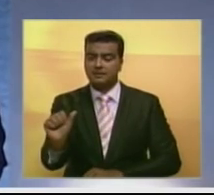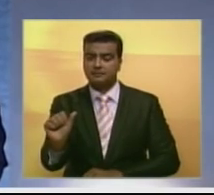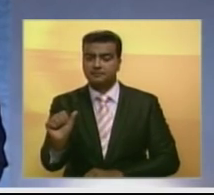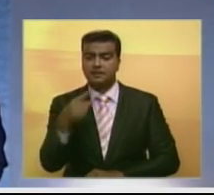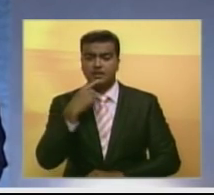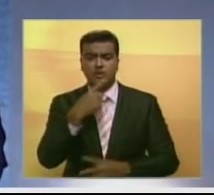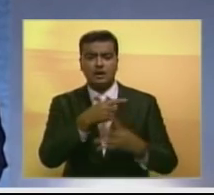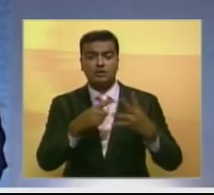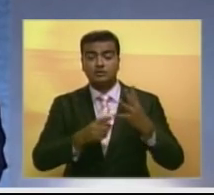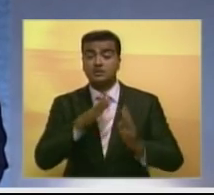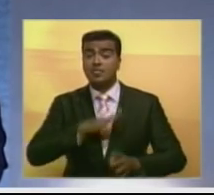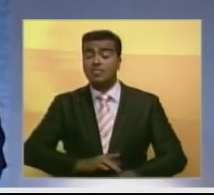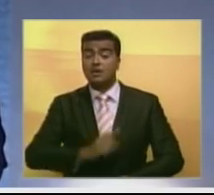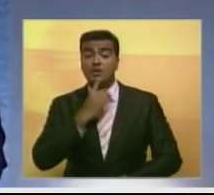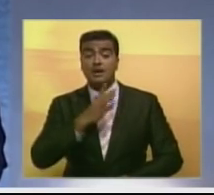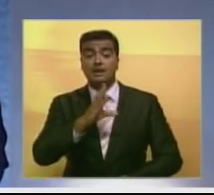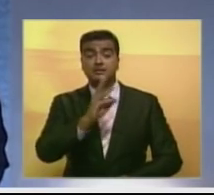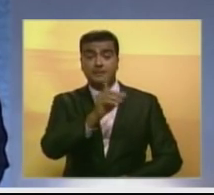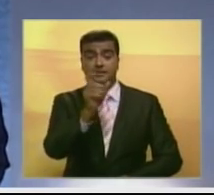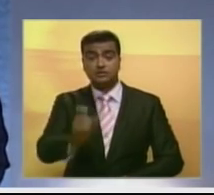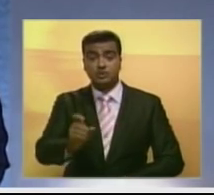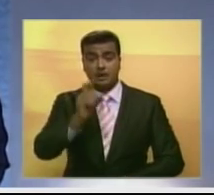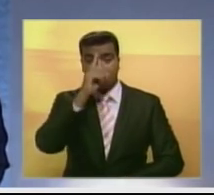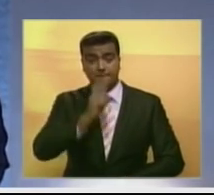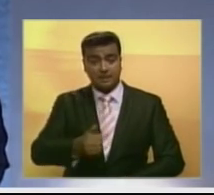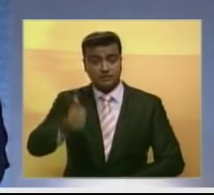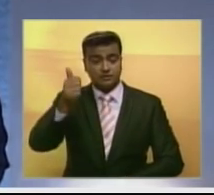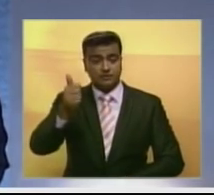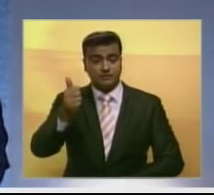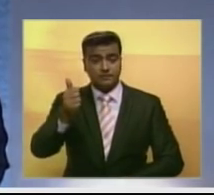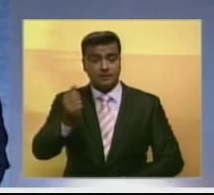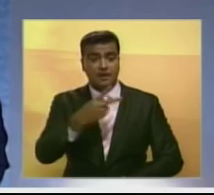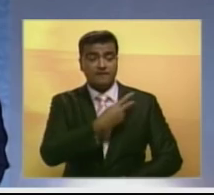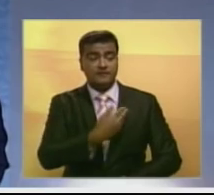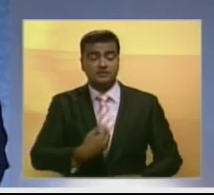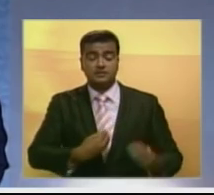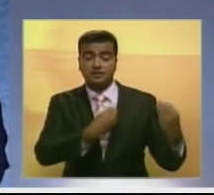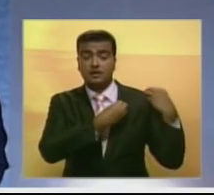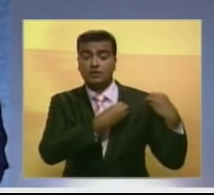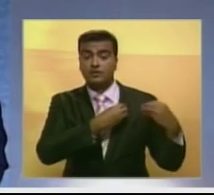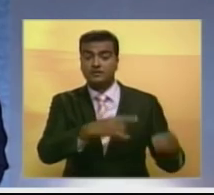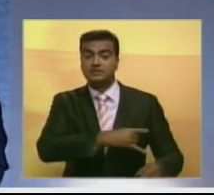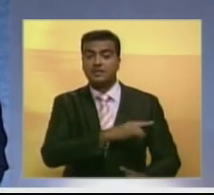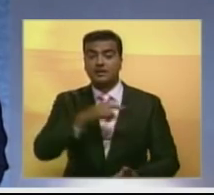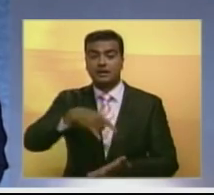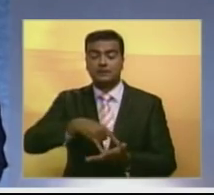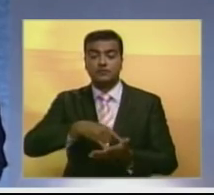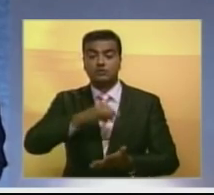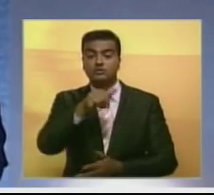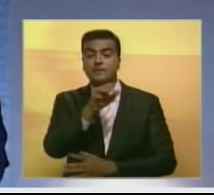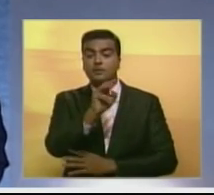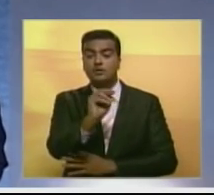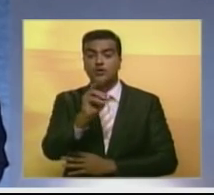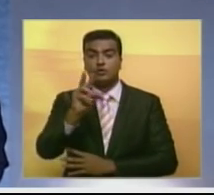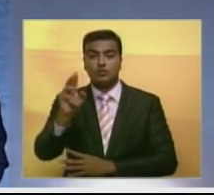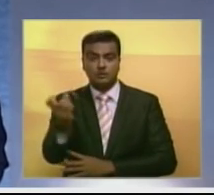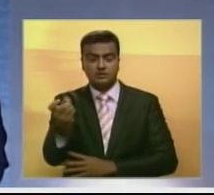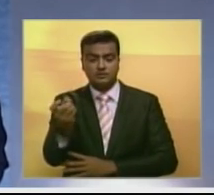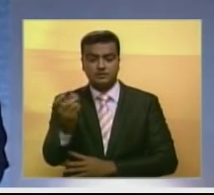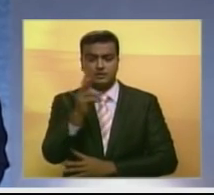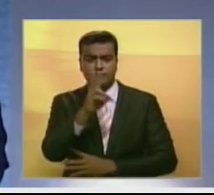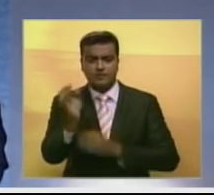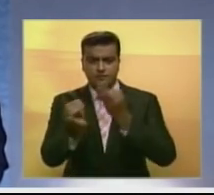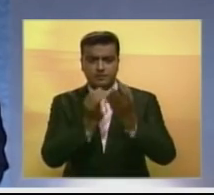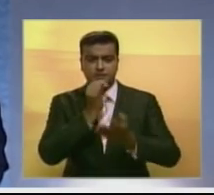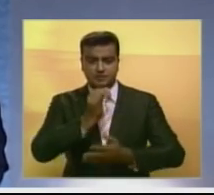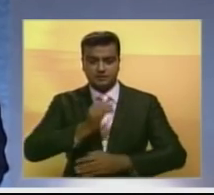Entre los casos está una sexagenaria, quien era hermana del ex vicerrector de la Universidad de Carabobo, José Botelho Wilson. Randolfo Blanco